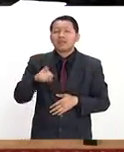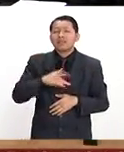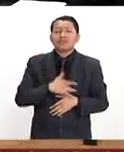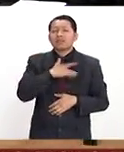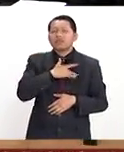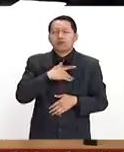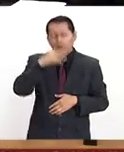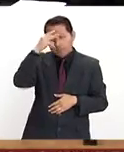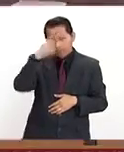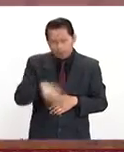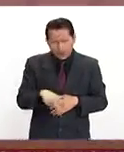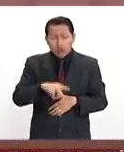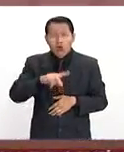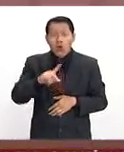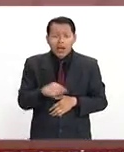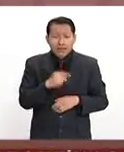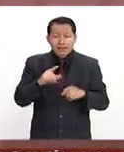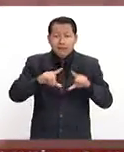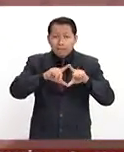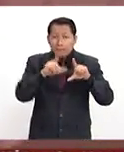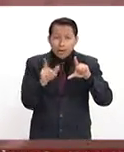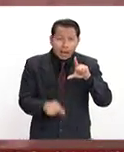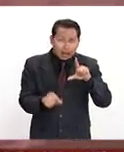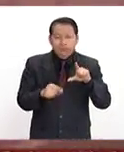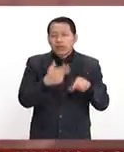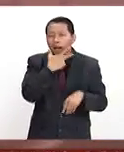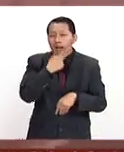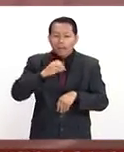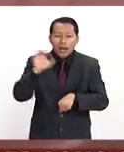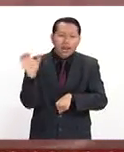es o no un país machista? Así, ¿no?